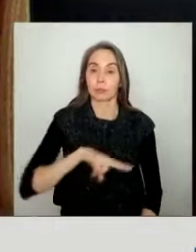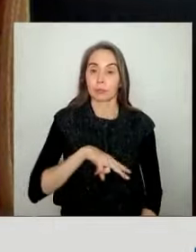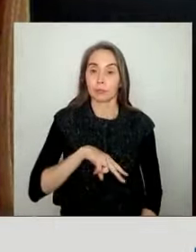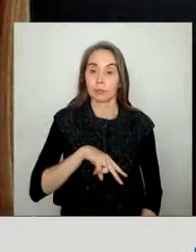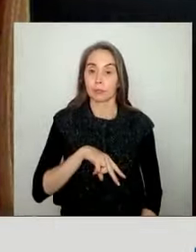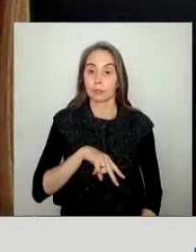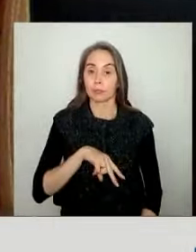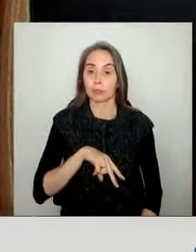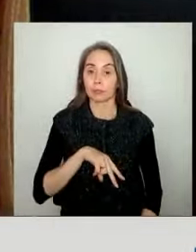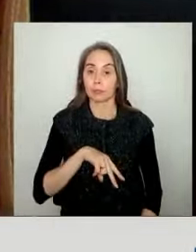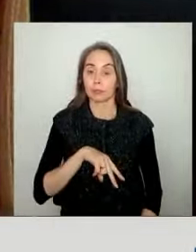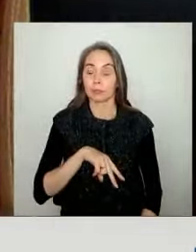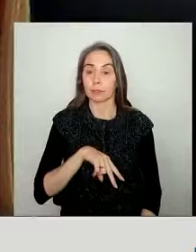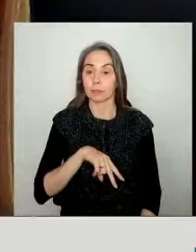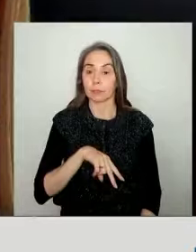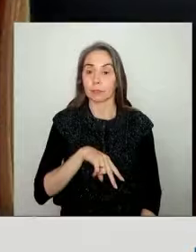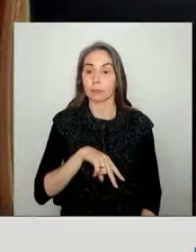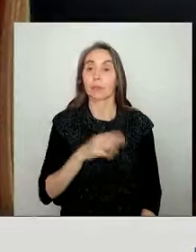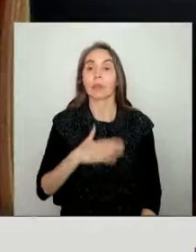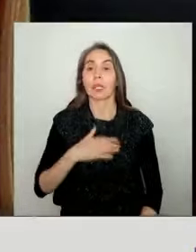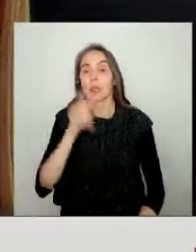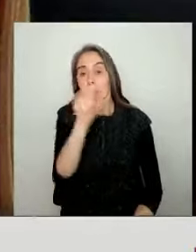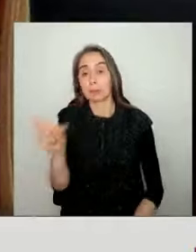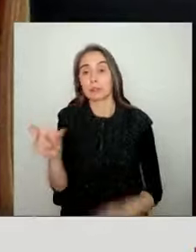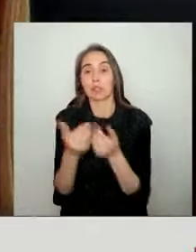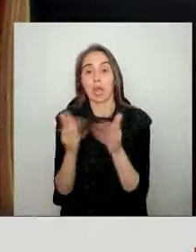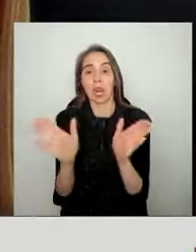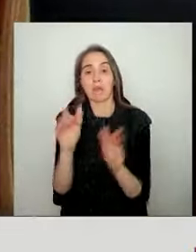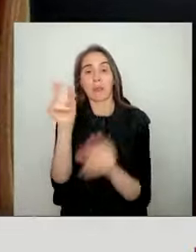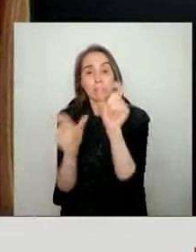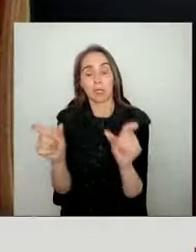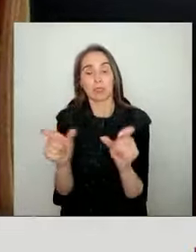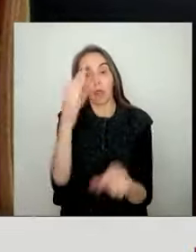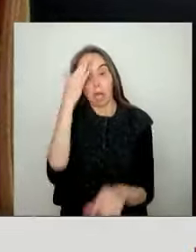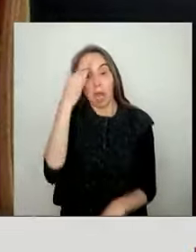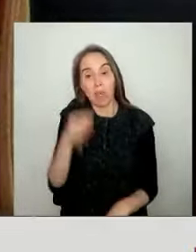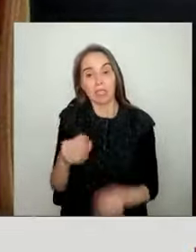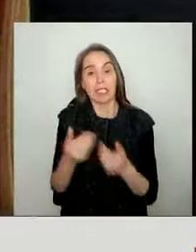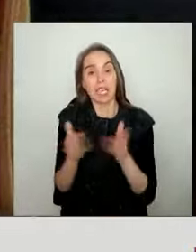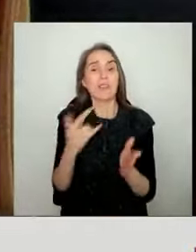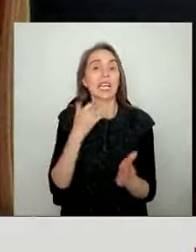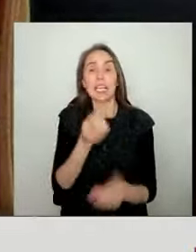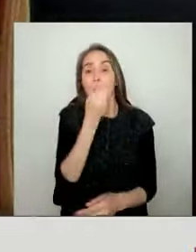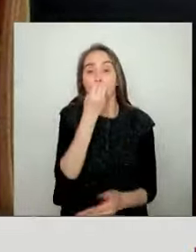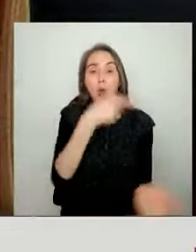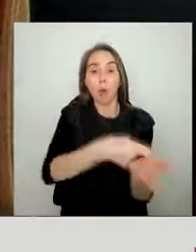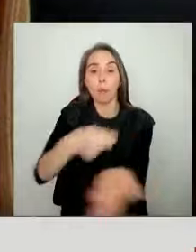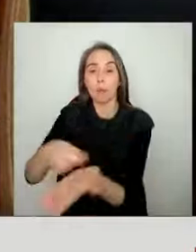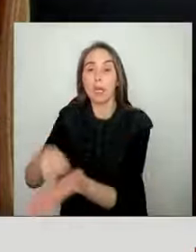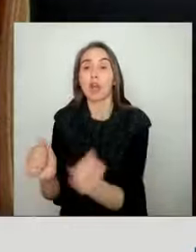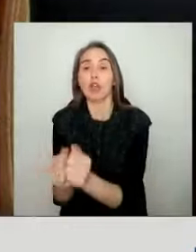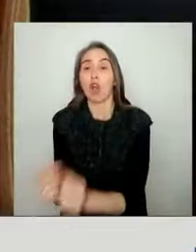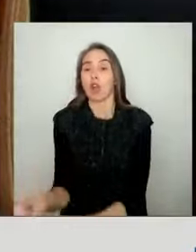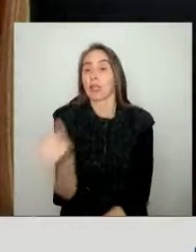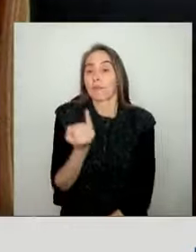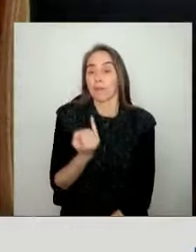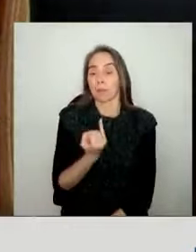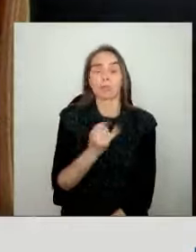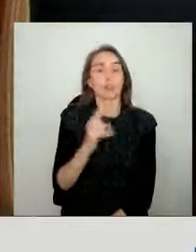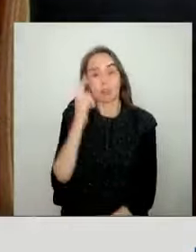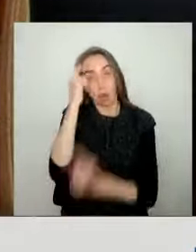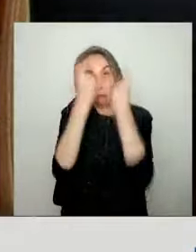estamos por la libertad de las personas las personas deciden libremente qué consumir pero teniendo la información Así que no le doy más vueltas y creo que